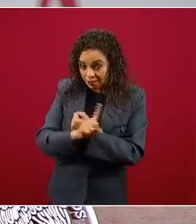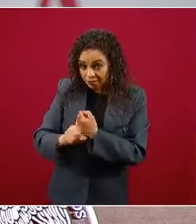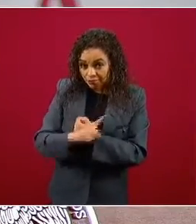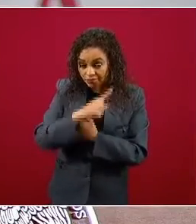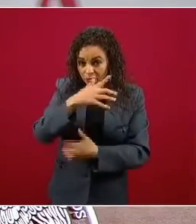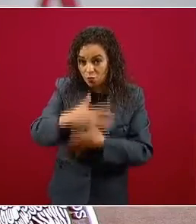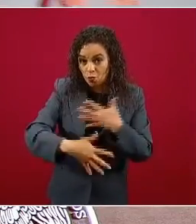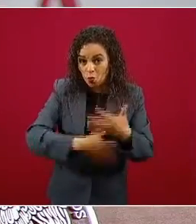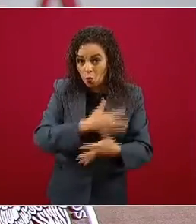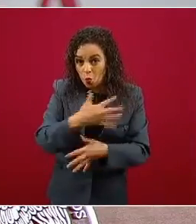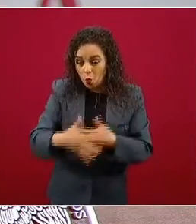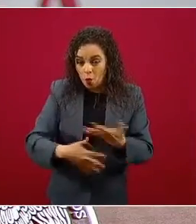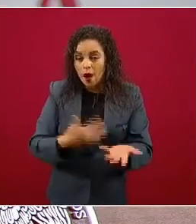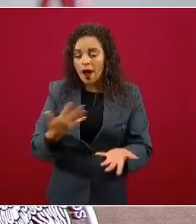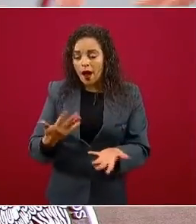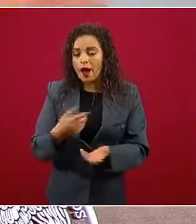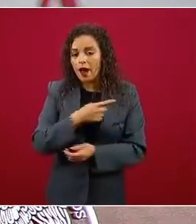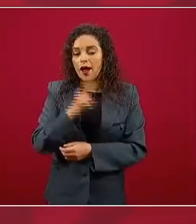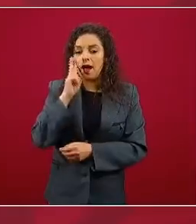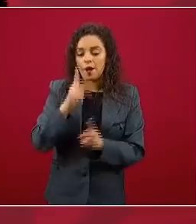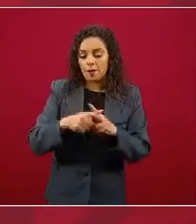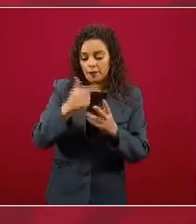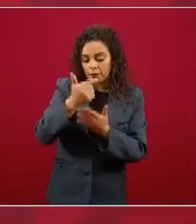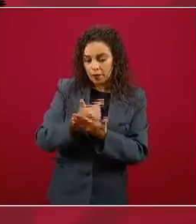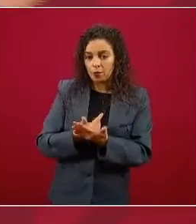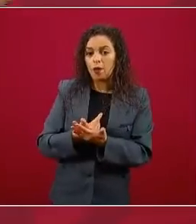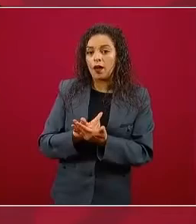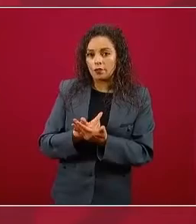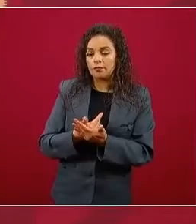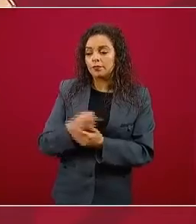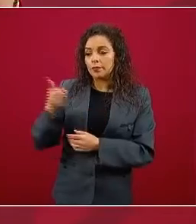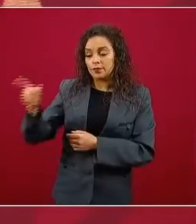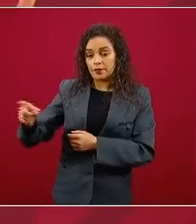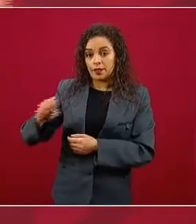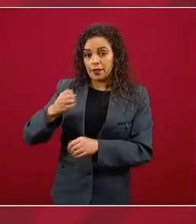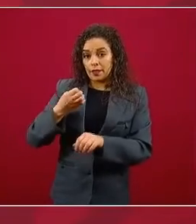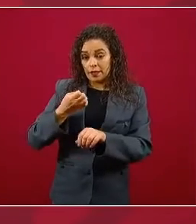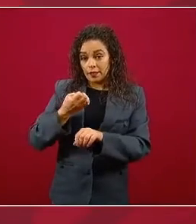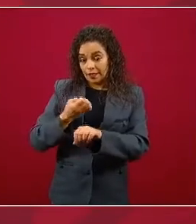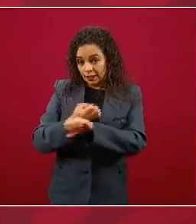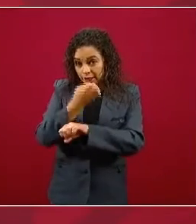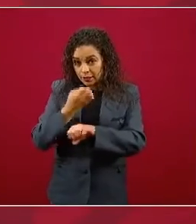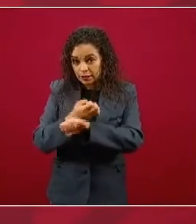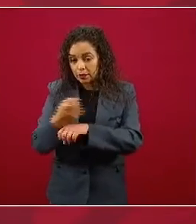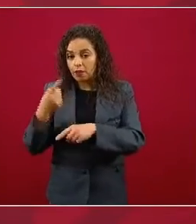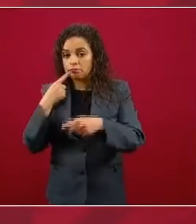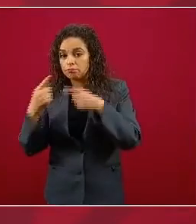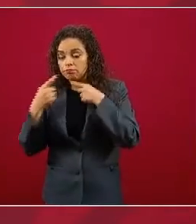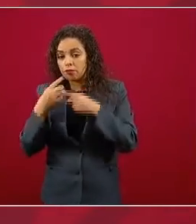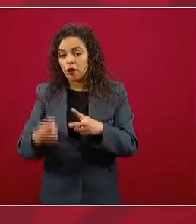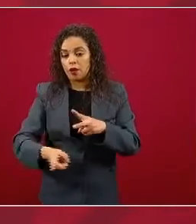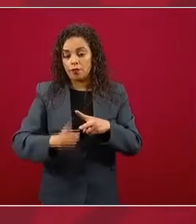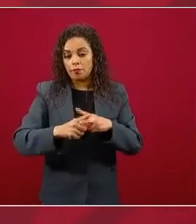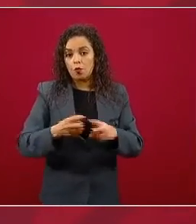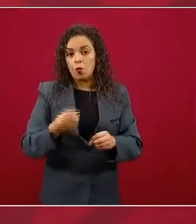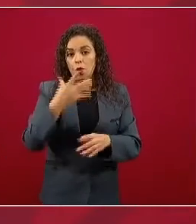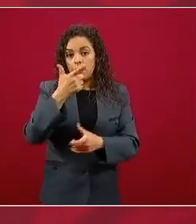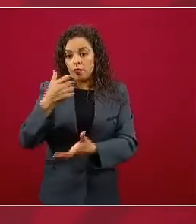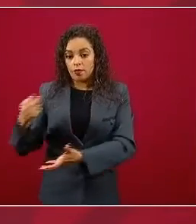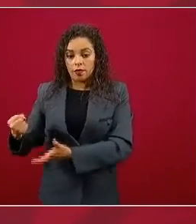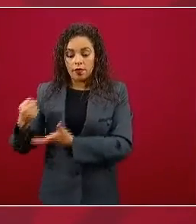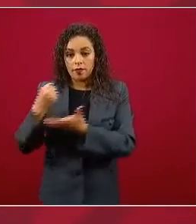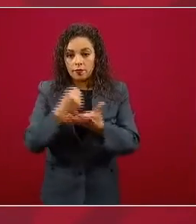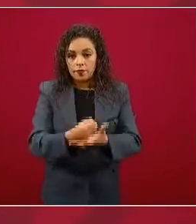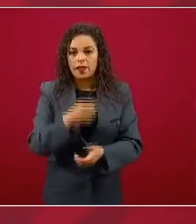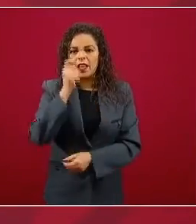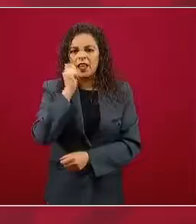cuantifica la infraestructura estatal, se divide el costo de ella para su reparación, la infraestructura federal la paga el gobierno